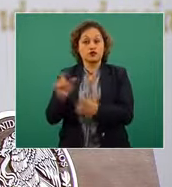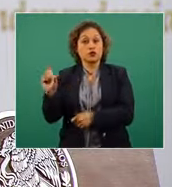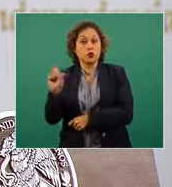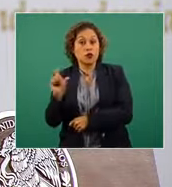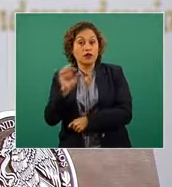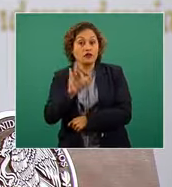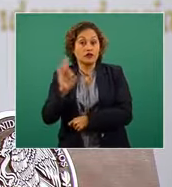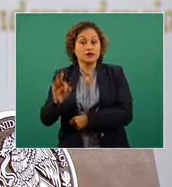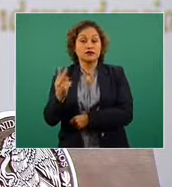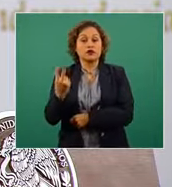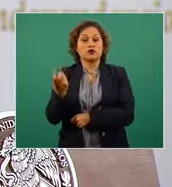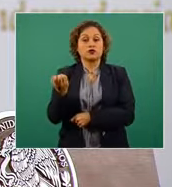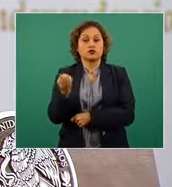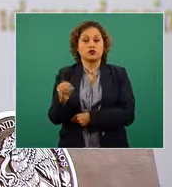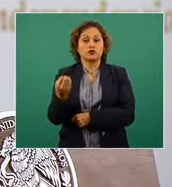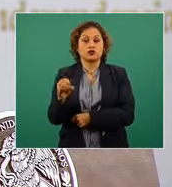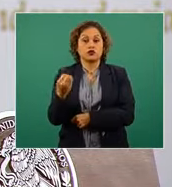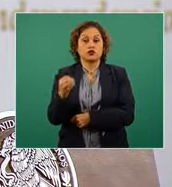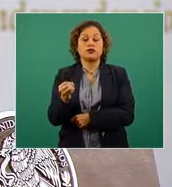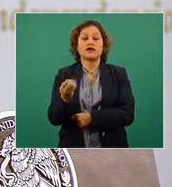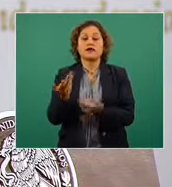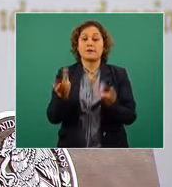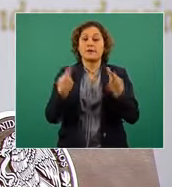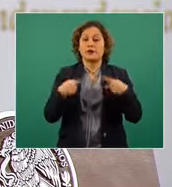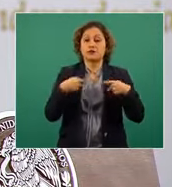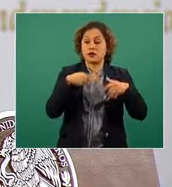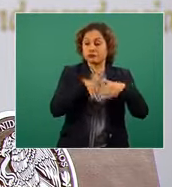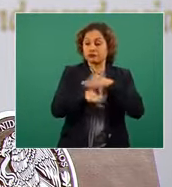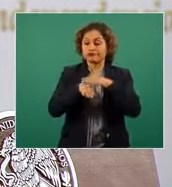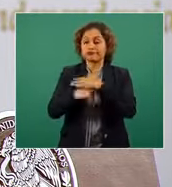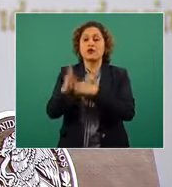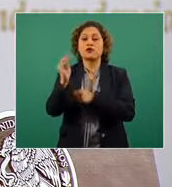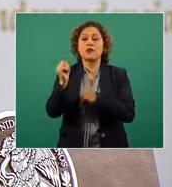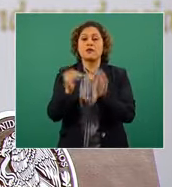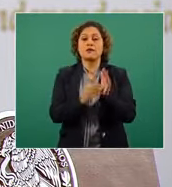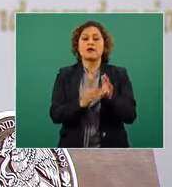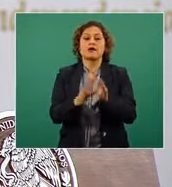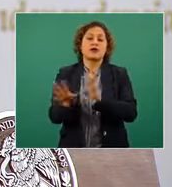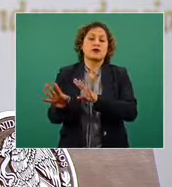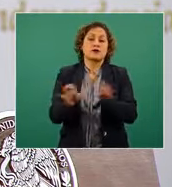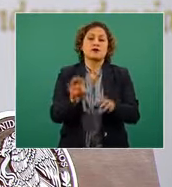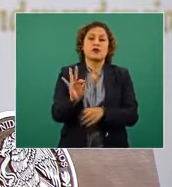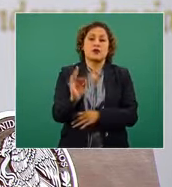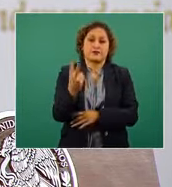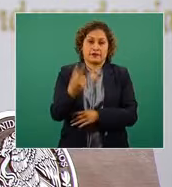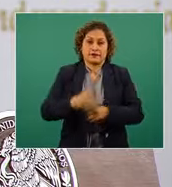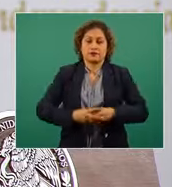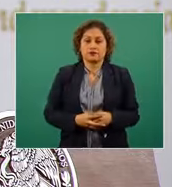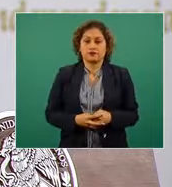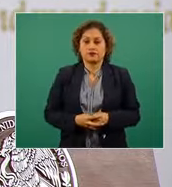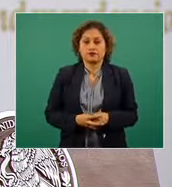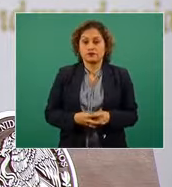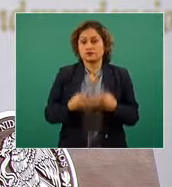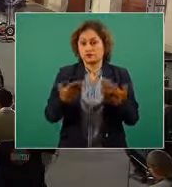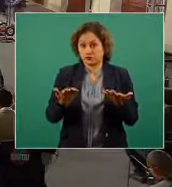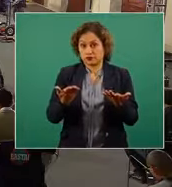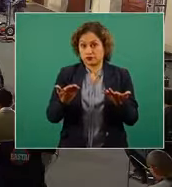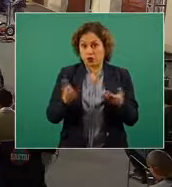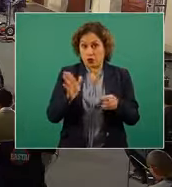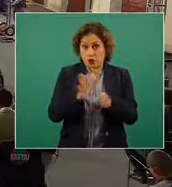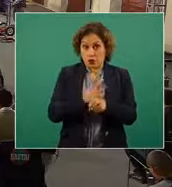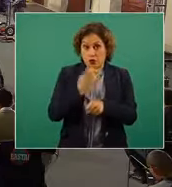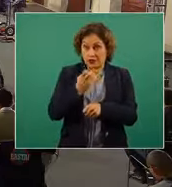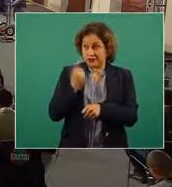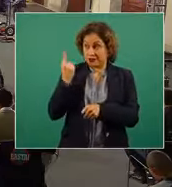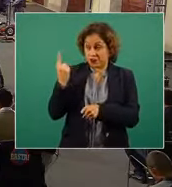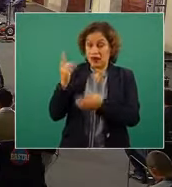estaban hospitalizados 9,942. En este contexto, vamos a presentar, les va a presentar el doctor